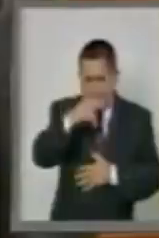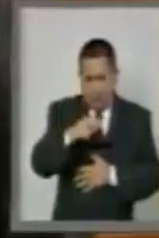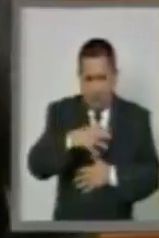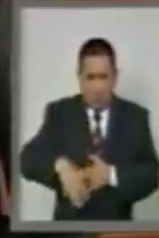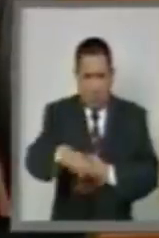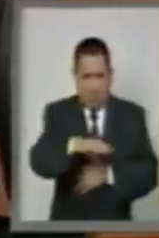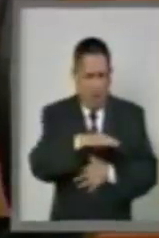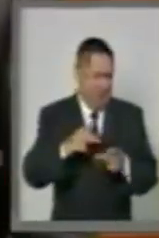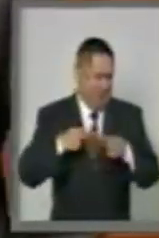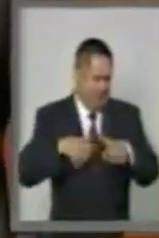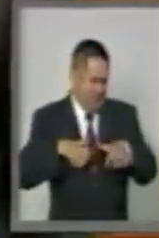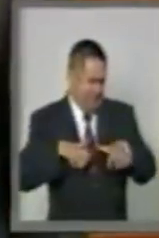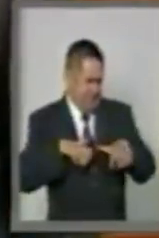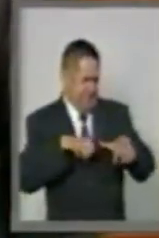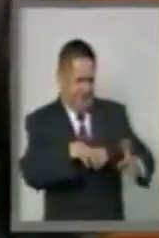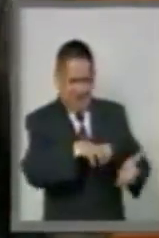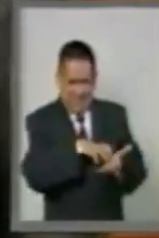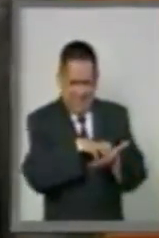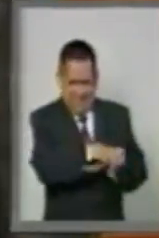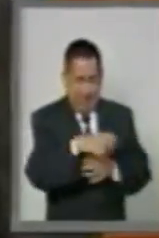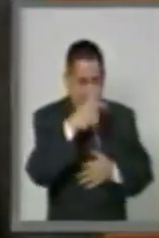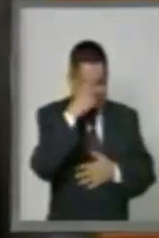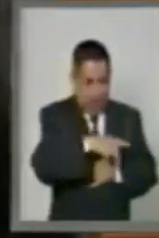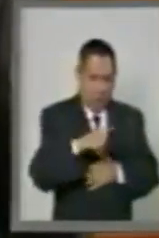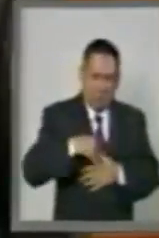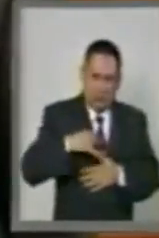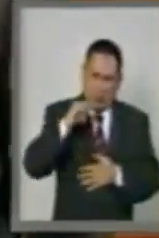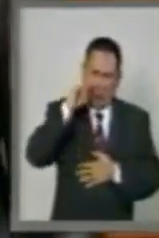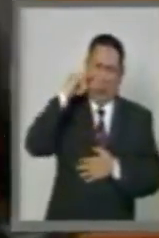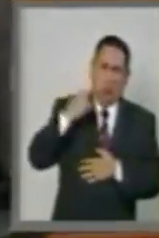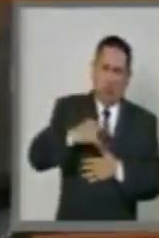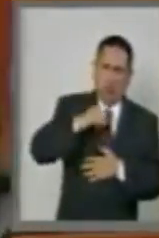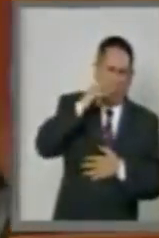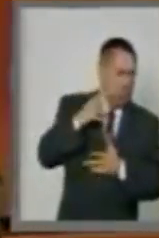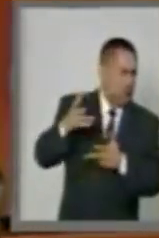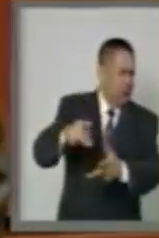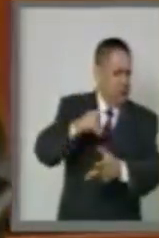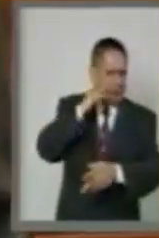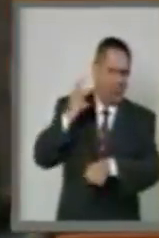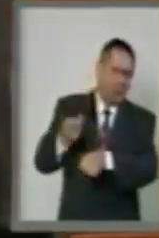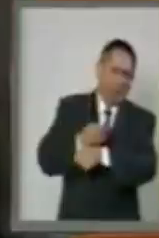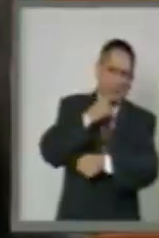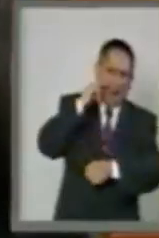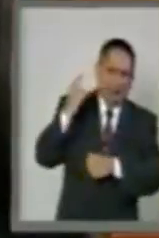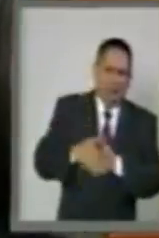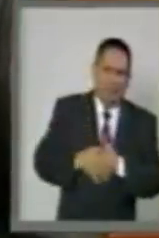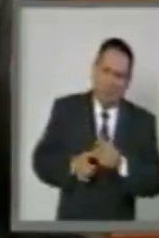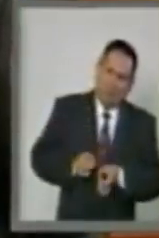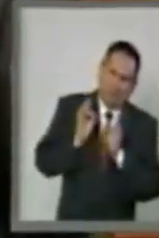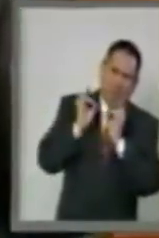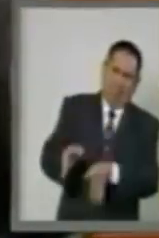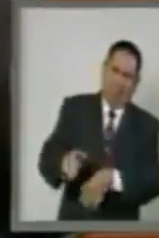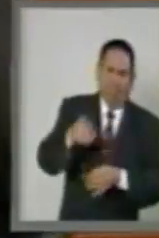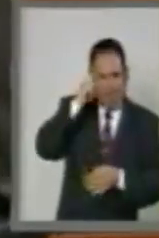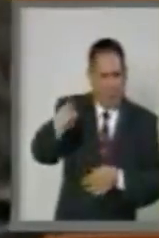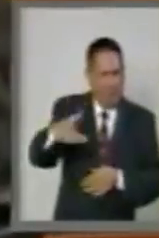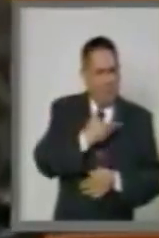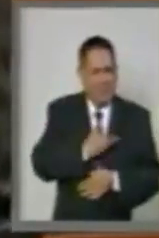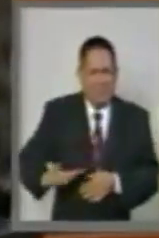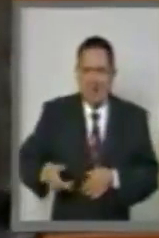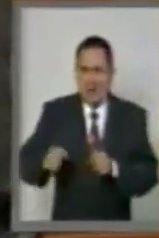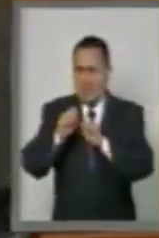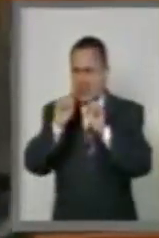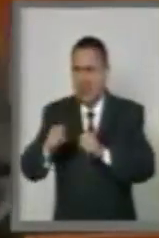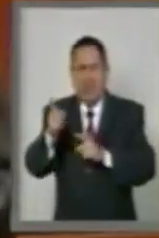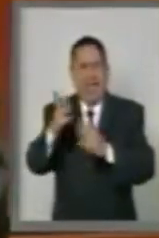la masa de mexicanos que están indignados con lo que ha pasado, que repudian al presidente y a su sistema por la